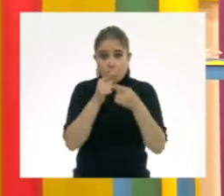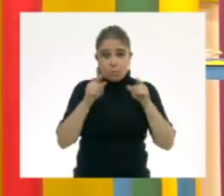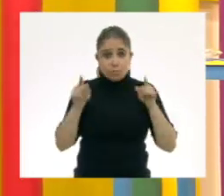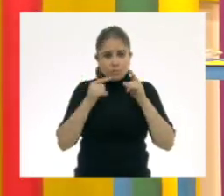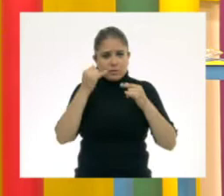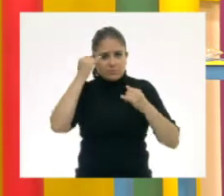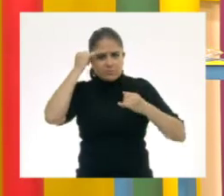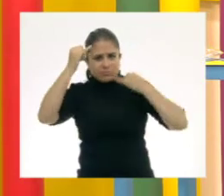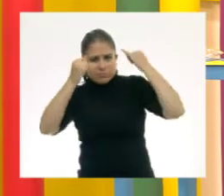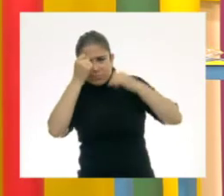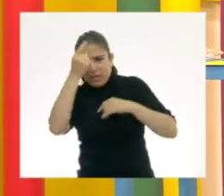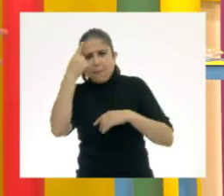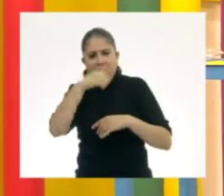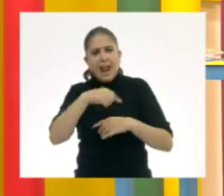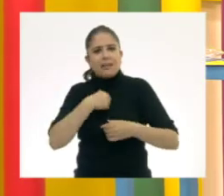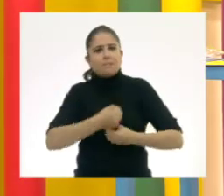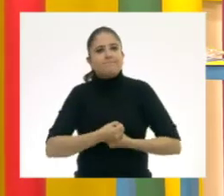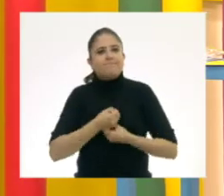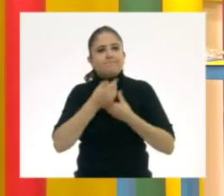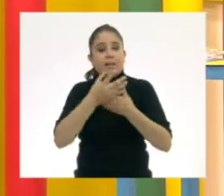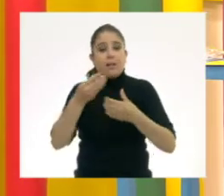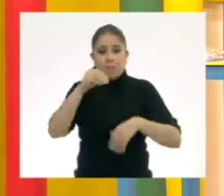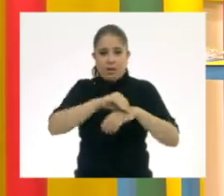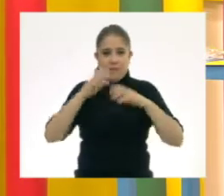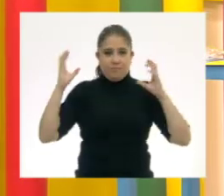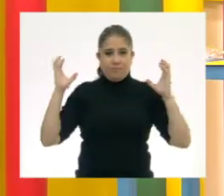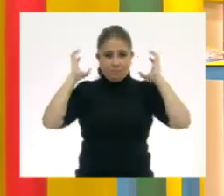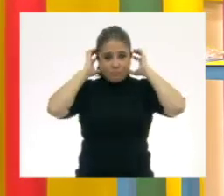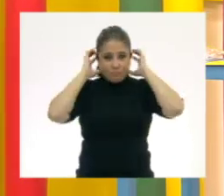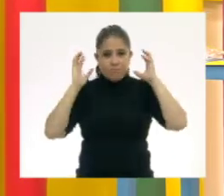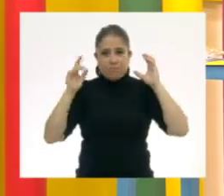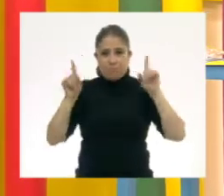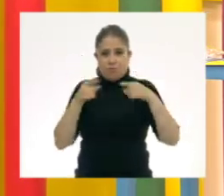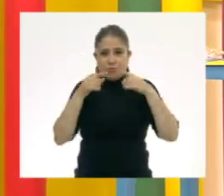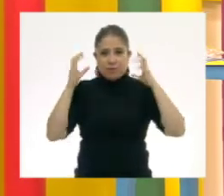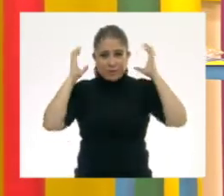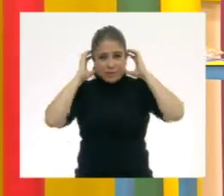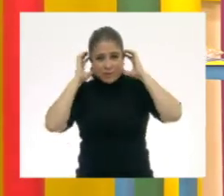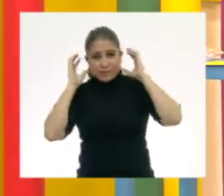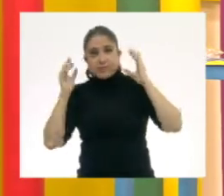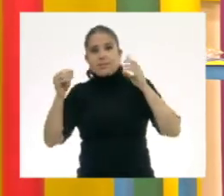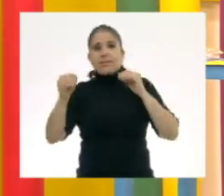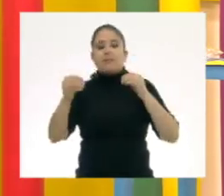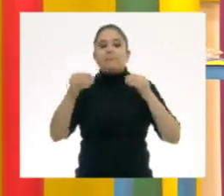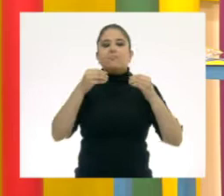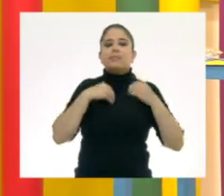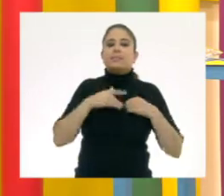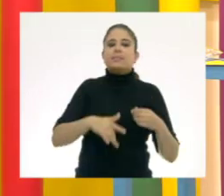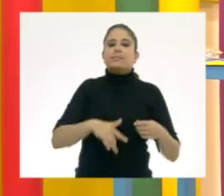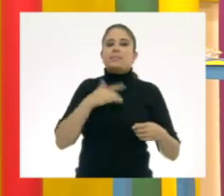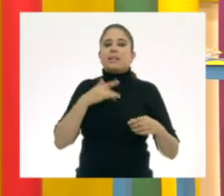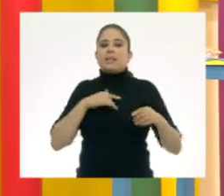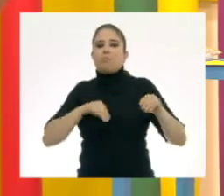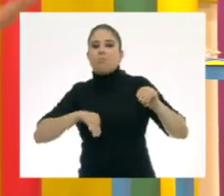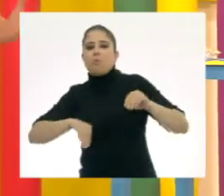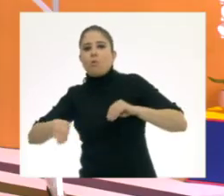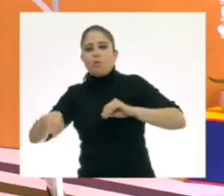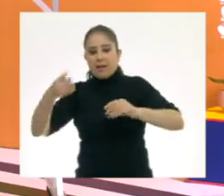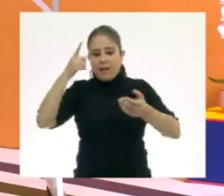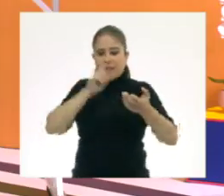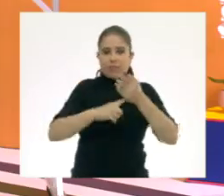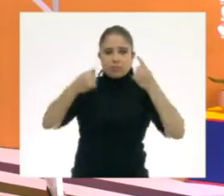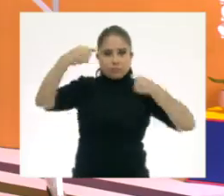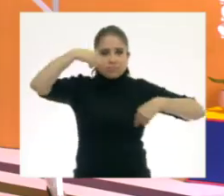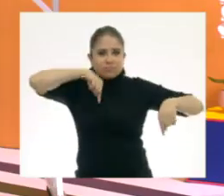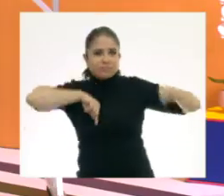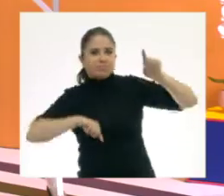poder expresar algo, ¿no? Por ejemplo, te pones la música y entonces, por ejemplo, y te da que empiezas, tu cuerpo empieza a